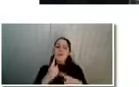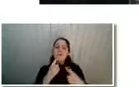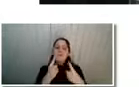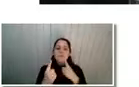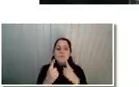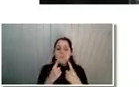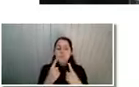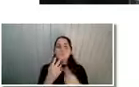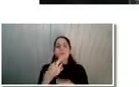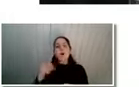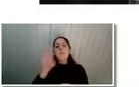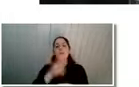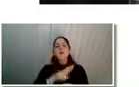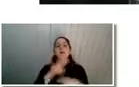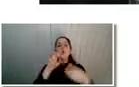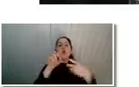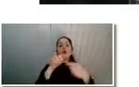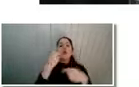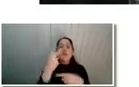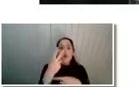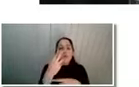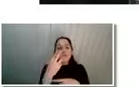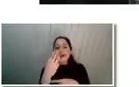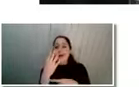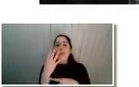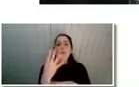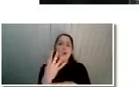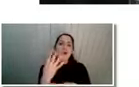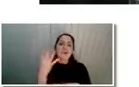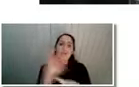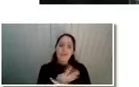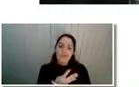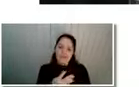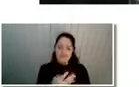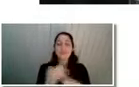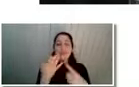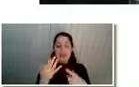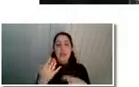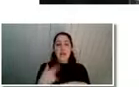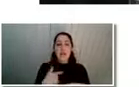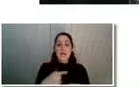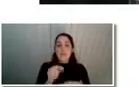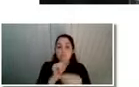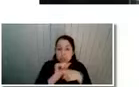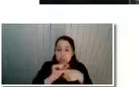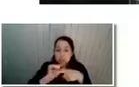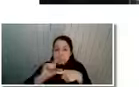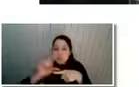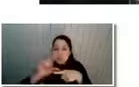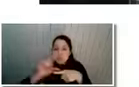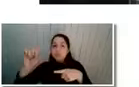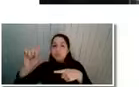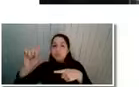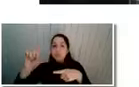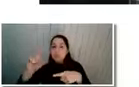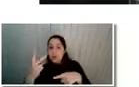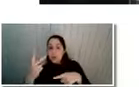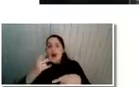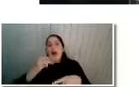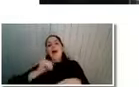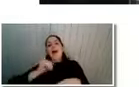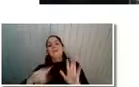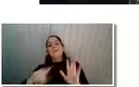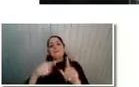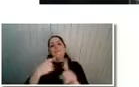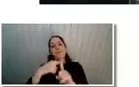con 4 sondas distintas. Si amplifican 2, por ejemplo, entonces uno puede decir que es positivo. probablemente tenía